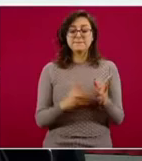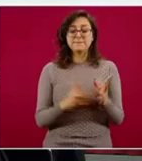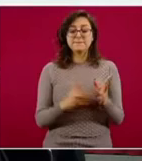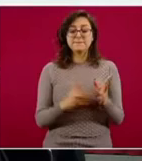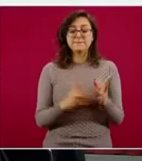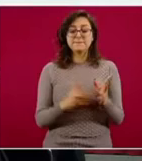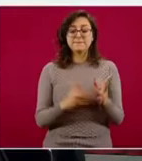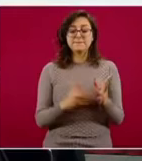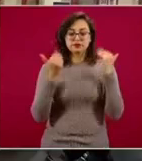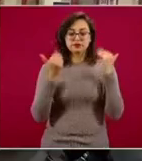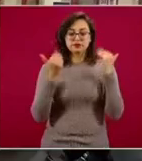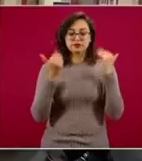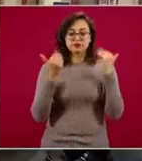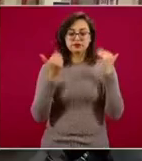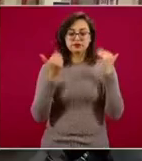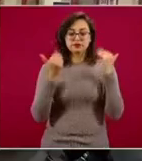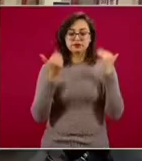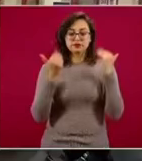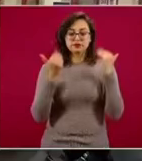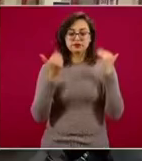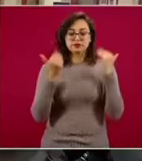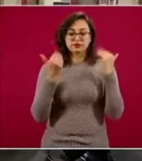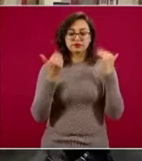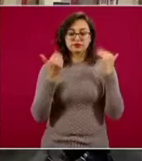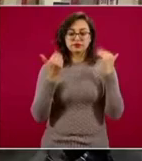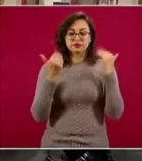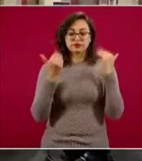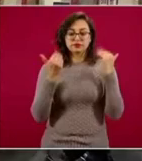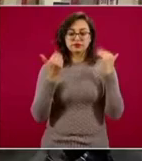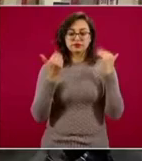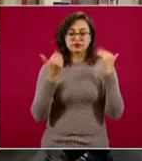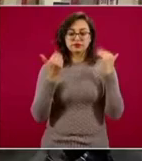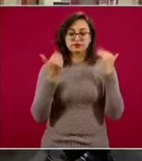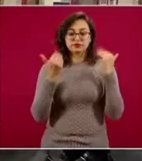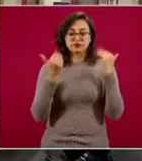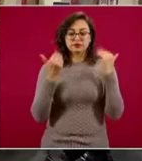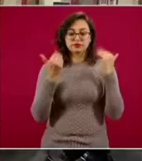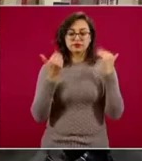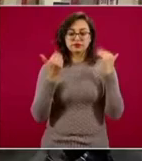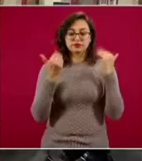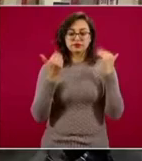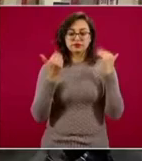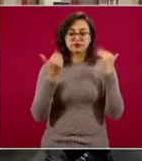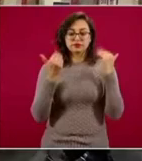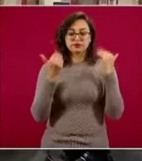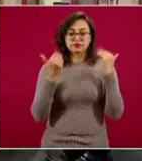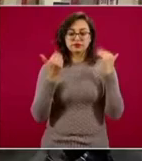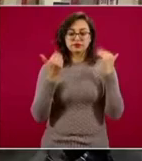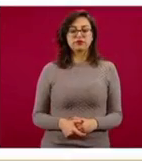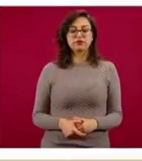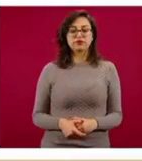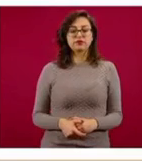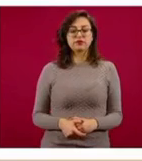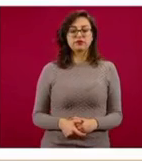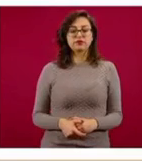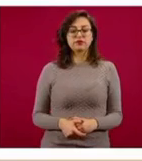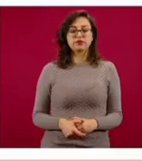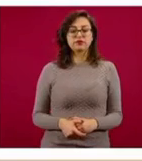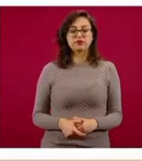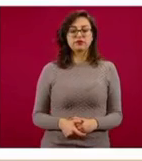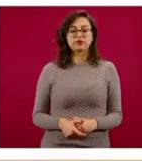diapositiva, enfocamos en el comportamiento de la mortalidad. Veíamos ya que entre la semana